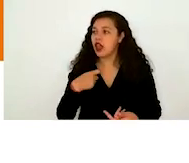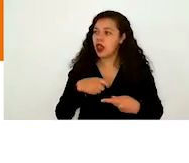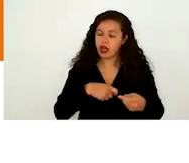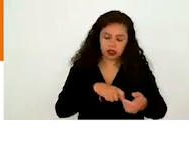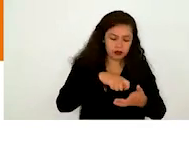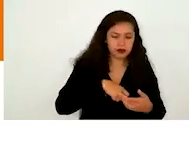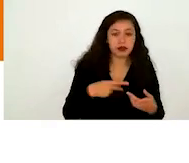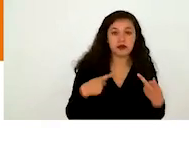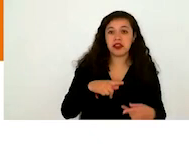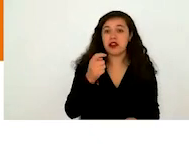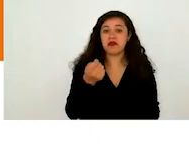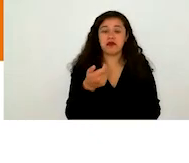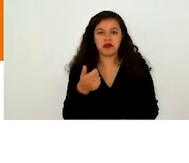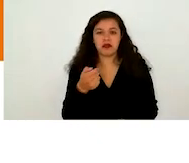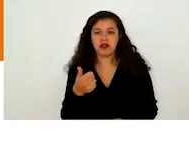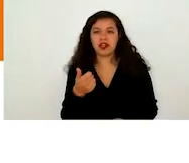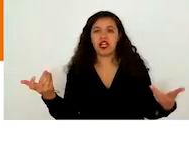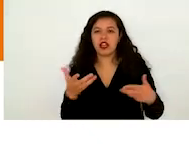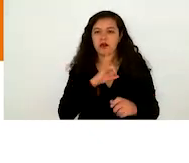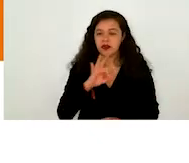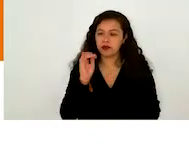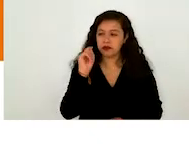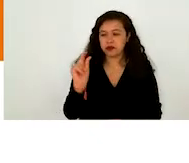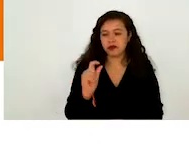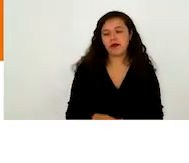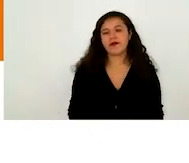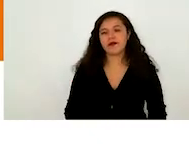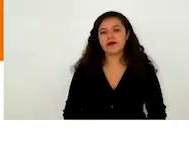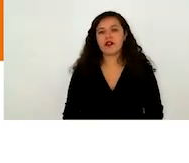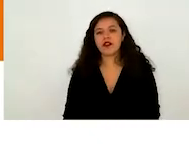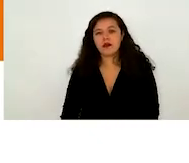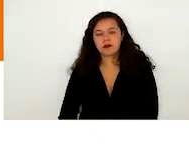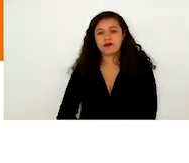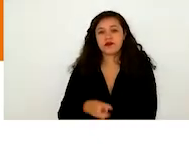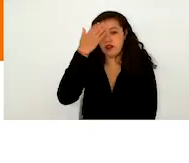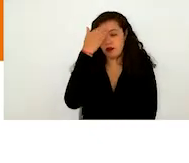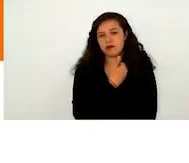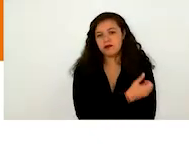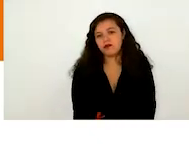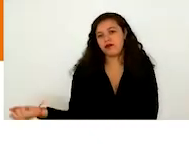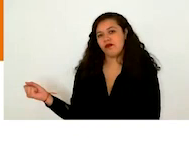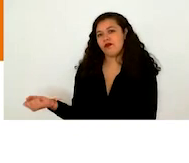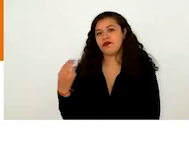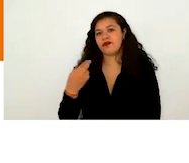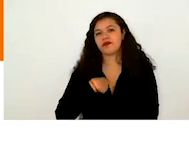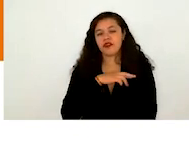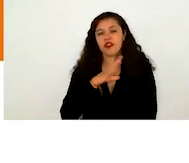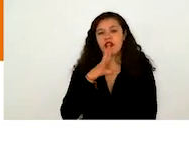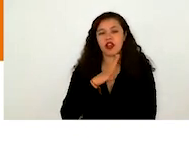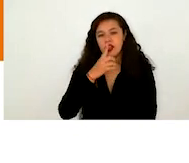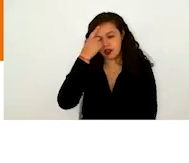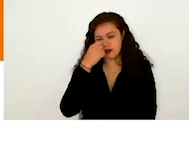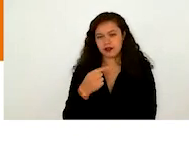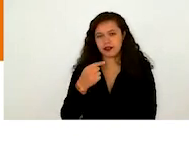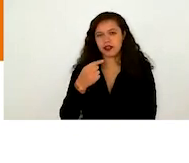muy pocas si lo puedes lograr es una habilidad y estas habilidades se obtienen practicando las